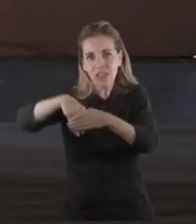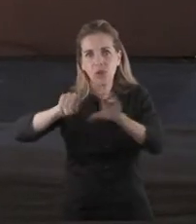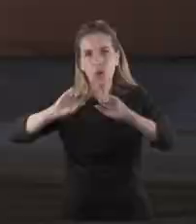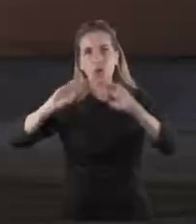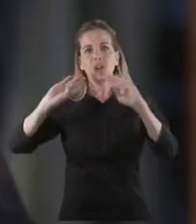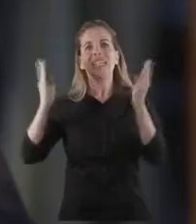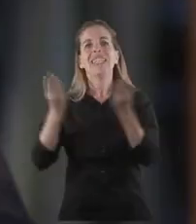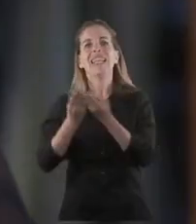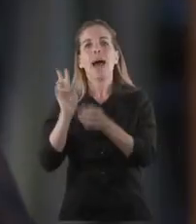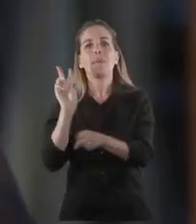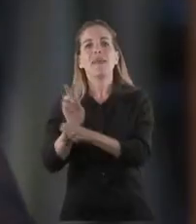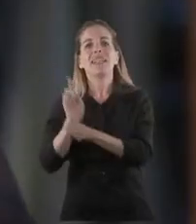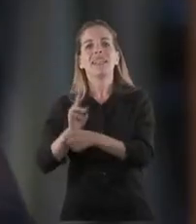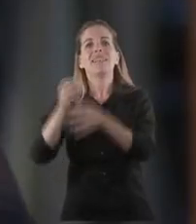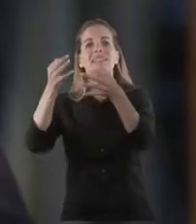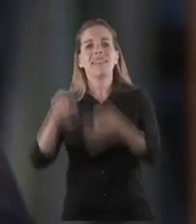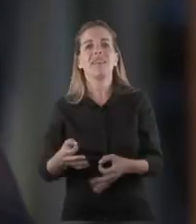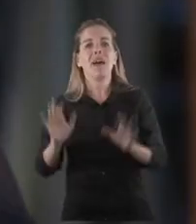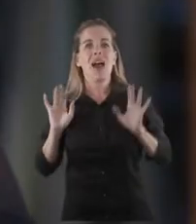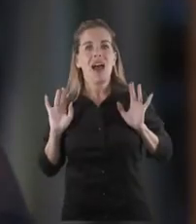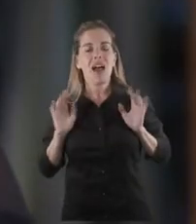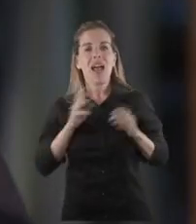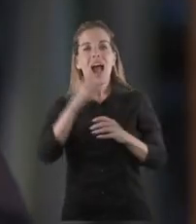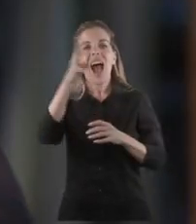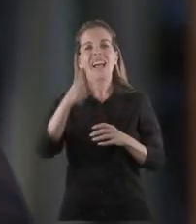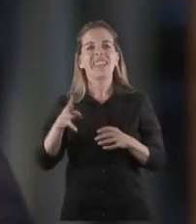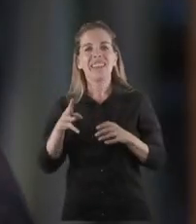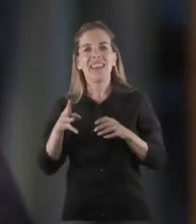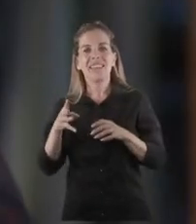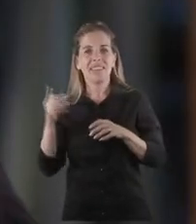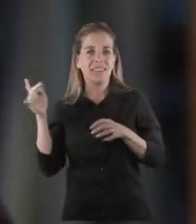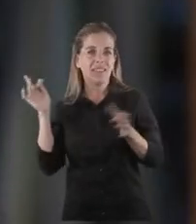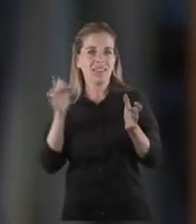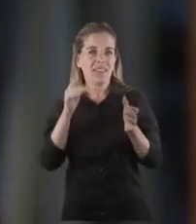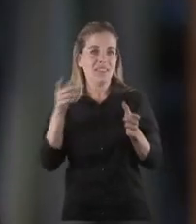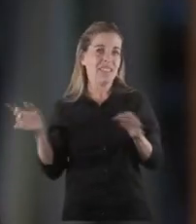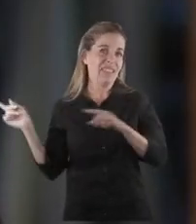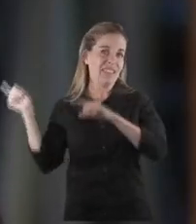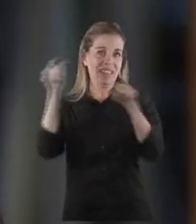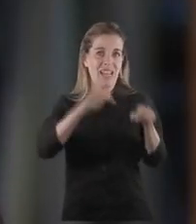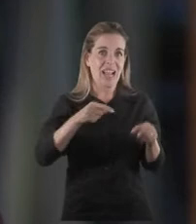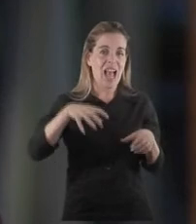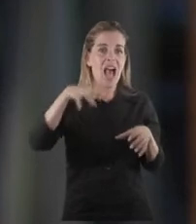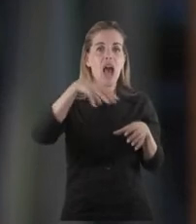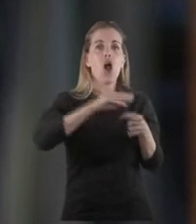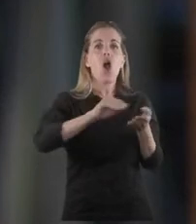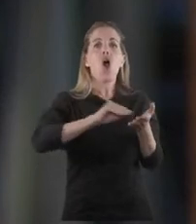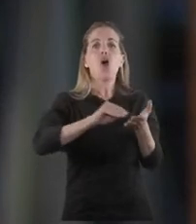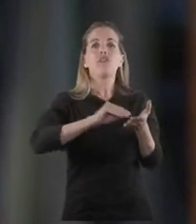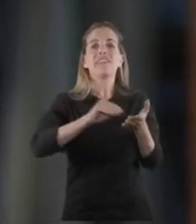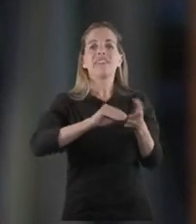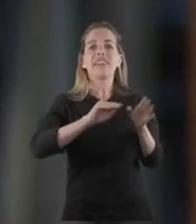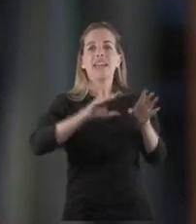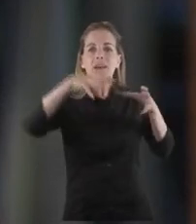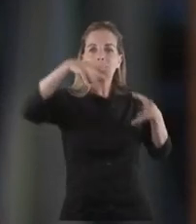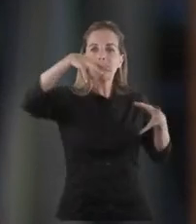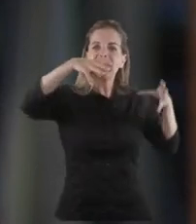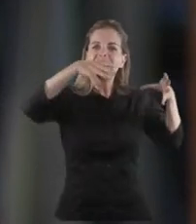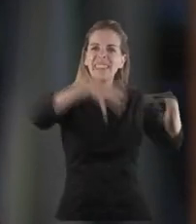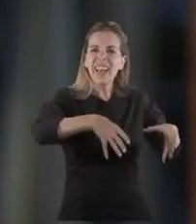Que llegue el organismo de ANSES y se instale en la ciudad de Las Parejas y, por ejemplo, en el último mes tenga más de 900 atenciones y que